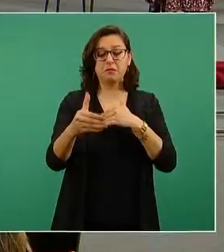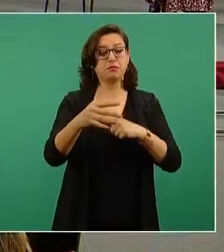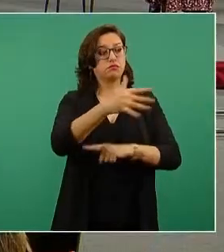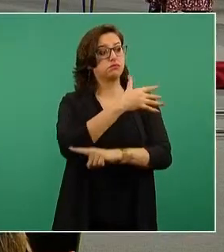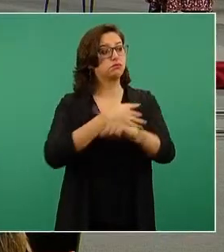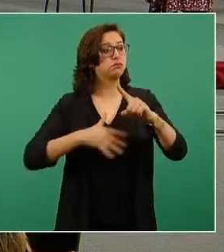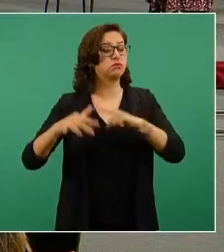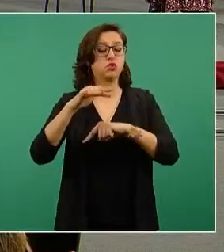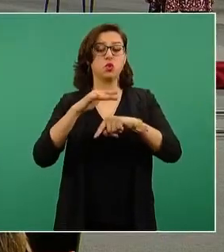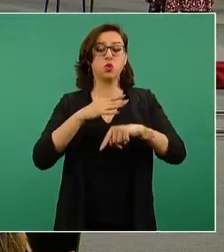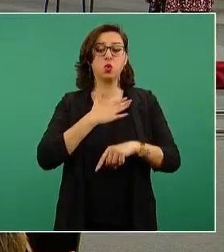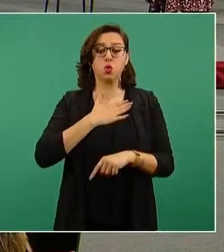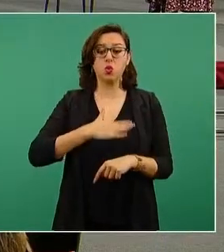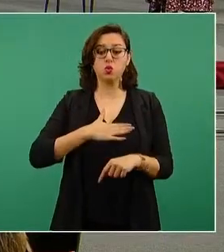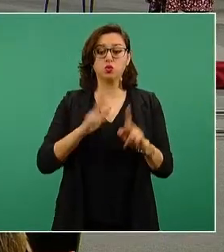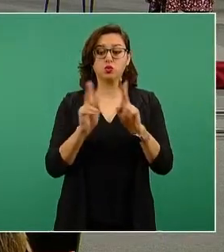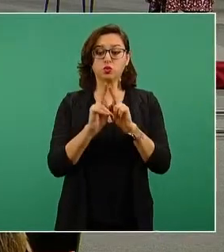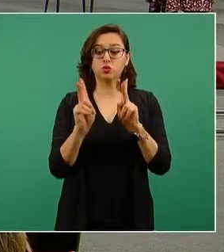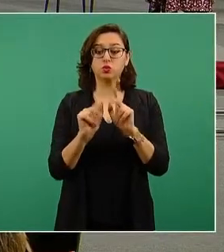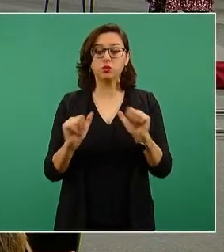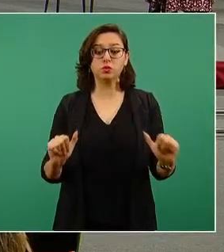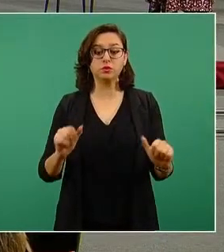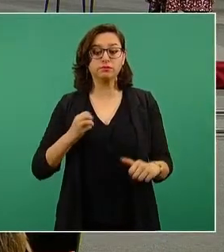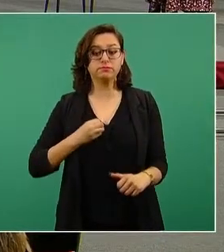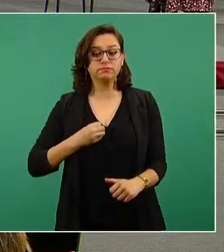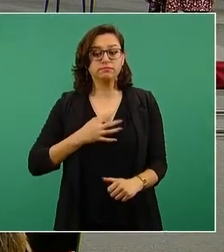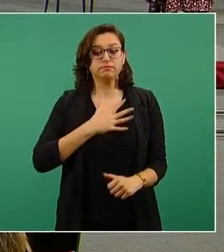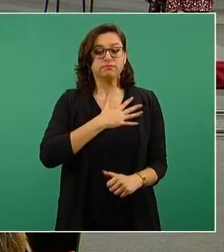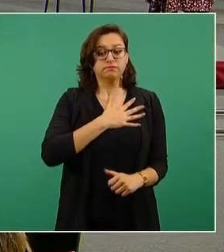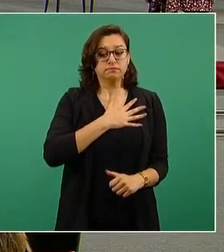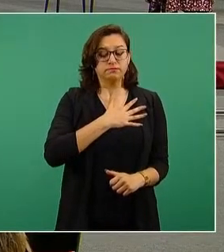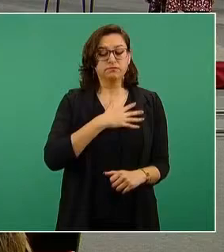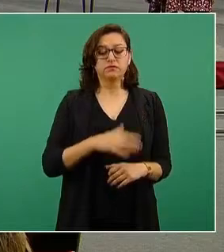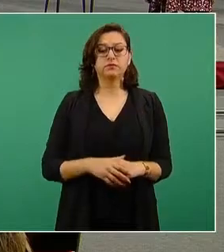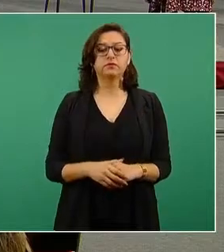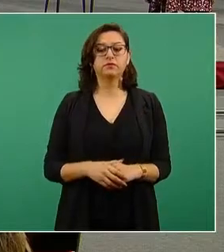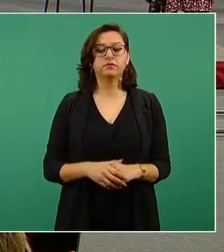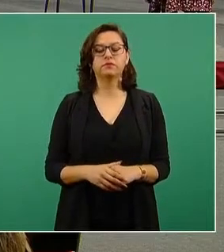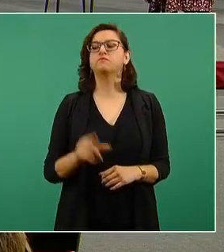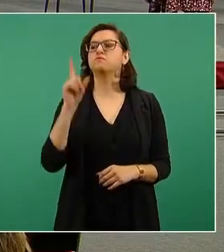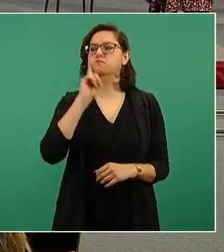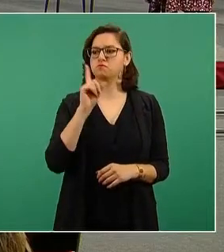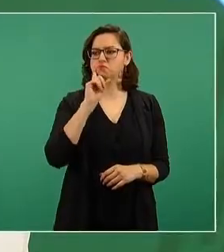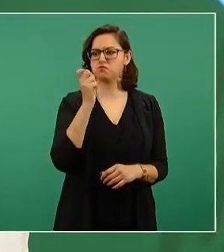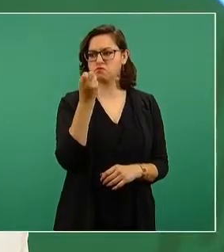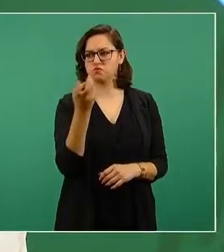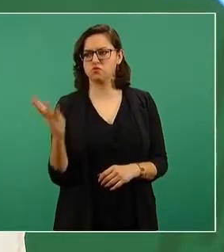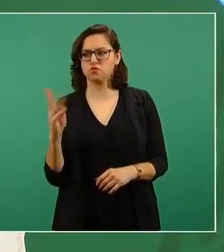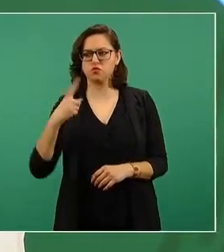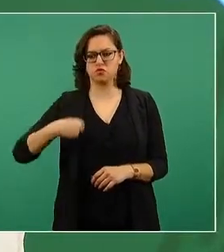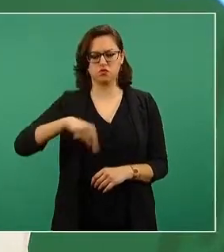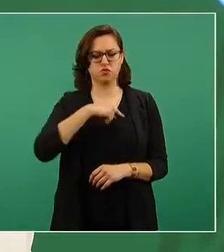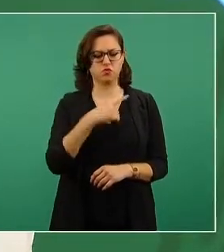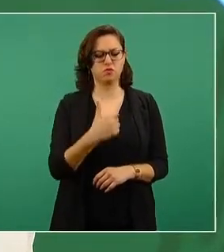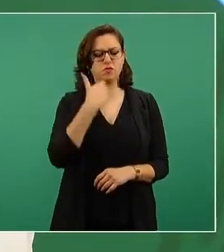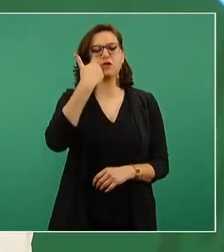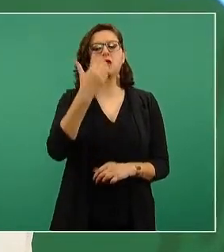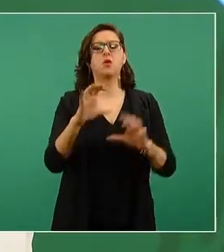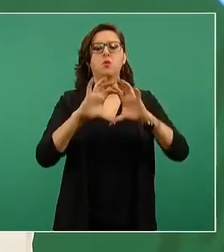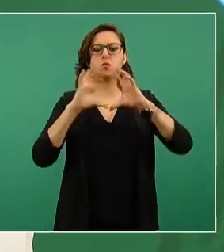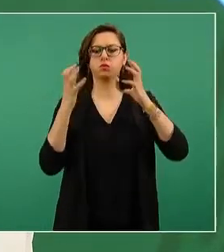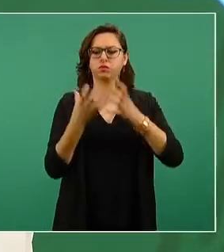con bienestar. Las mujeres queremos vivir en un mundo fraterno, solidario,